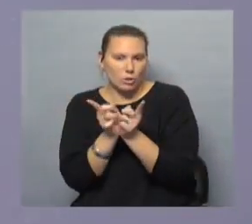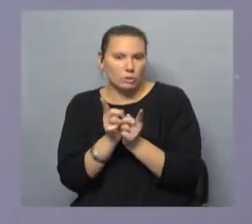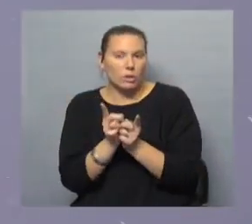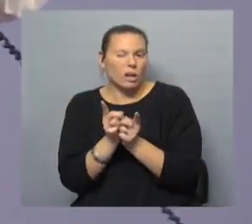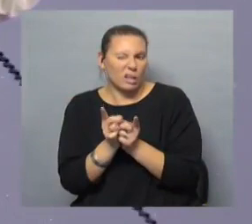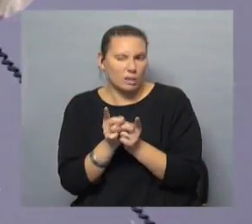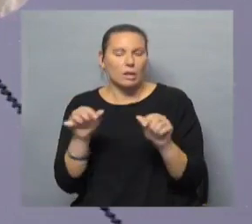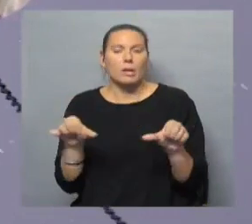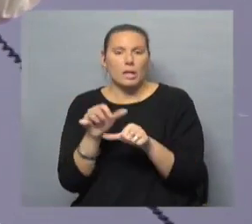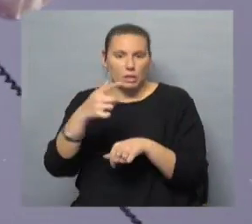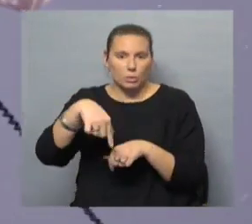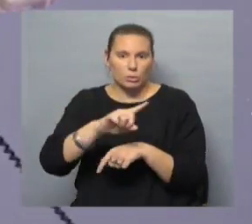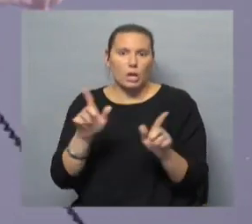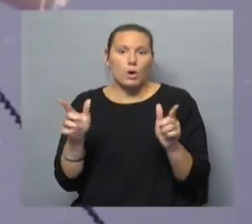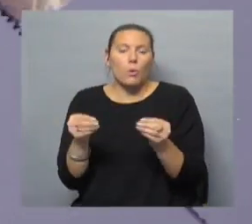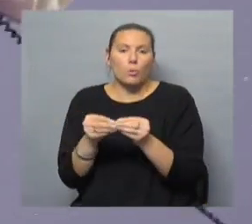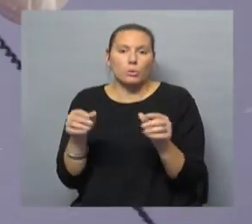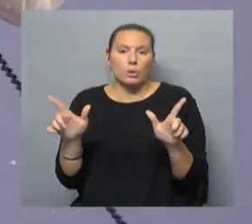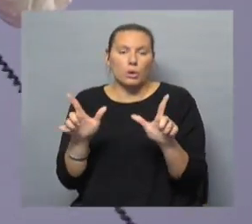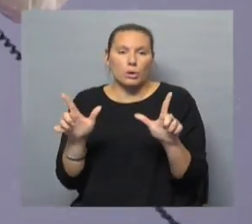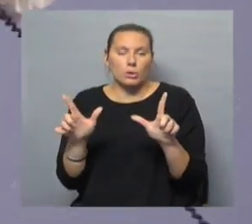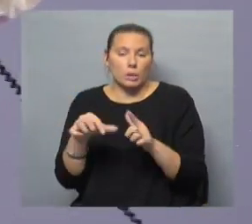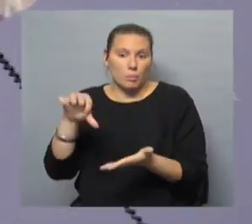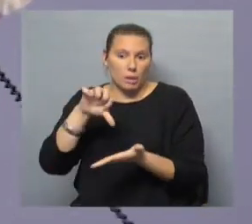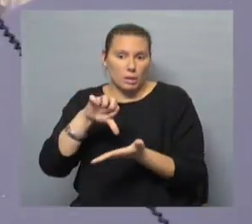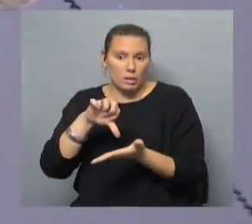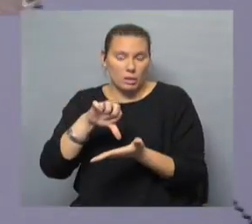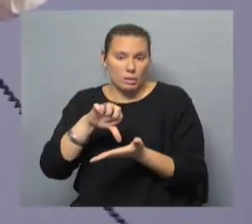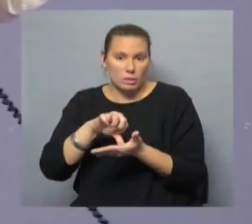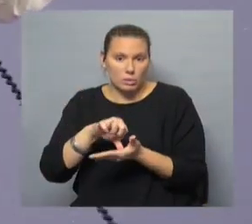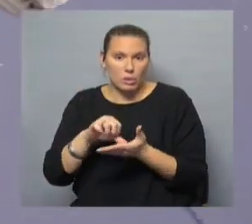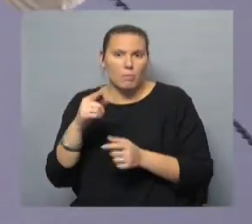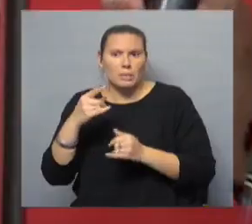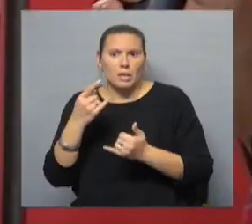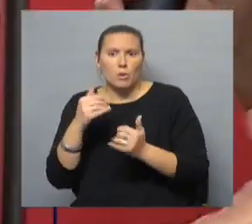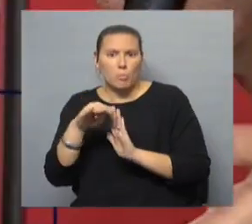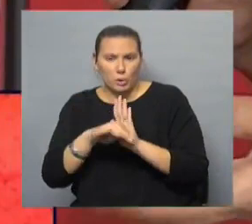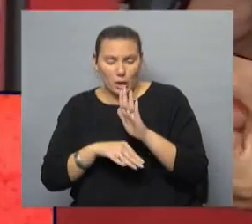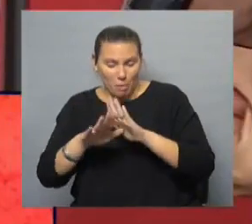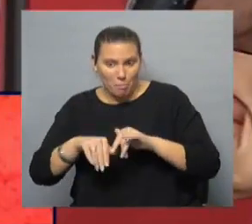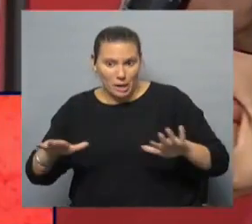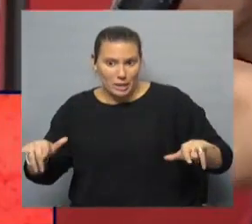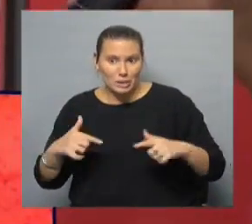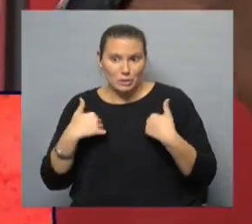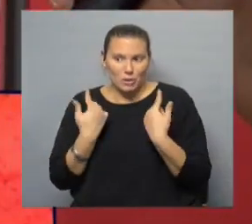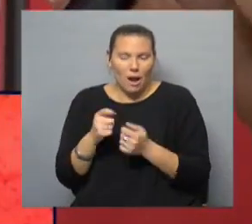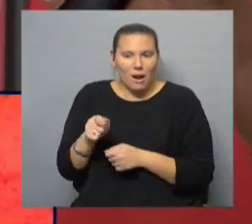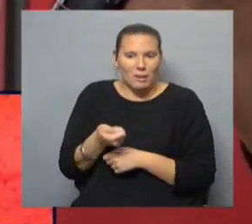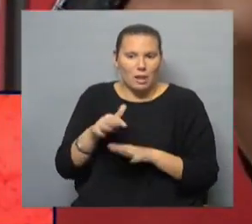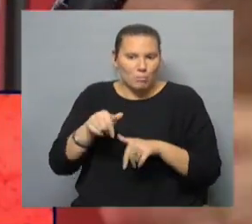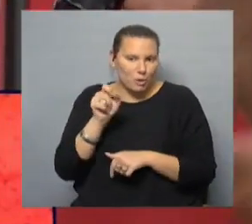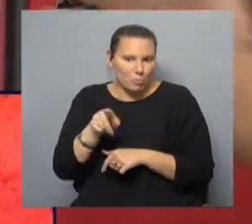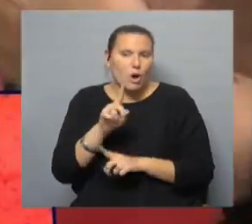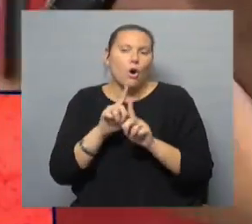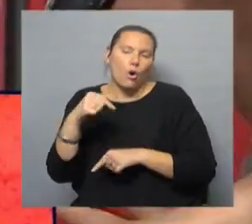van a producir ustedes junto con TV Ciudad, y va a ser un contenido para niños y niñas en nuestra pantalla y propio, ¿no? Hay